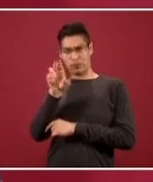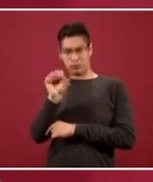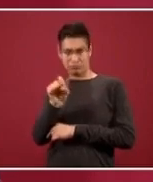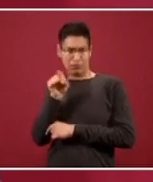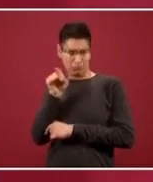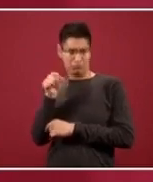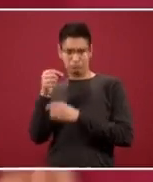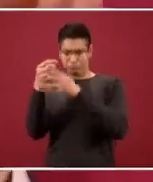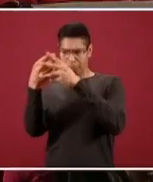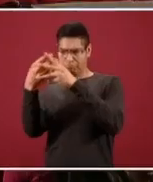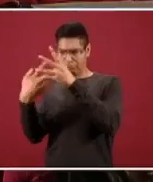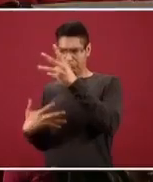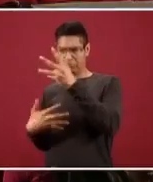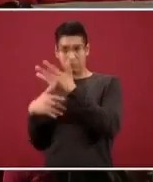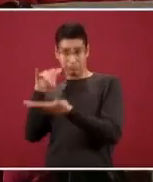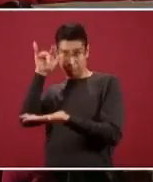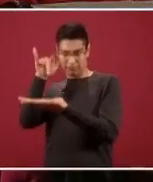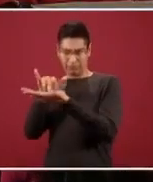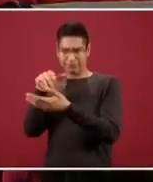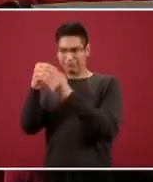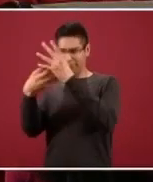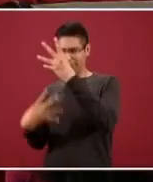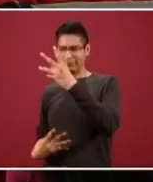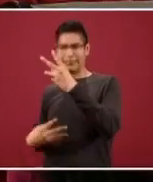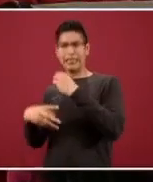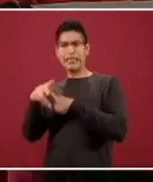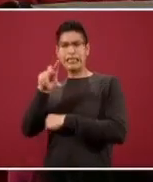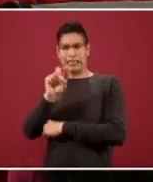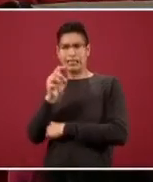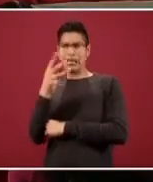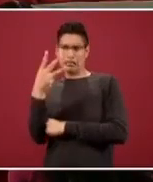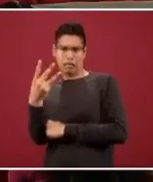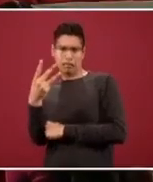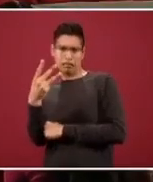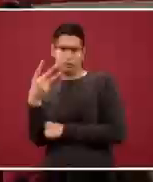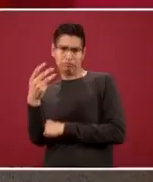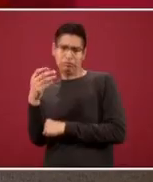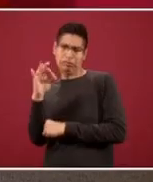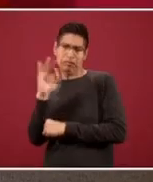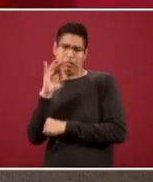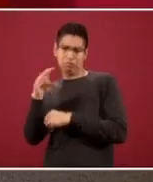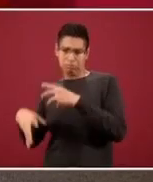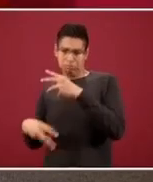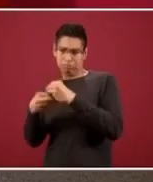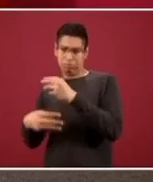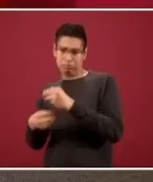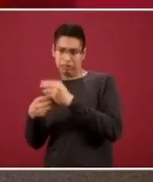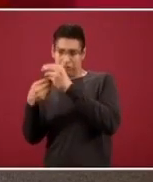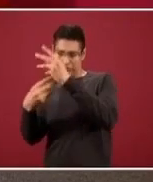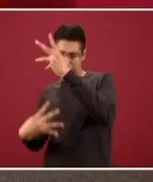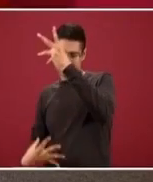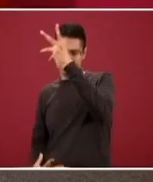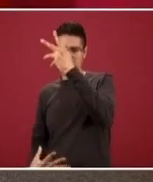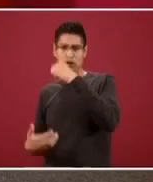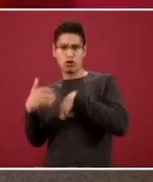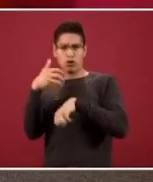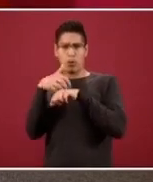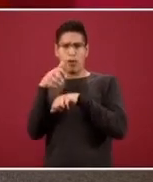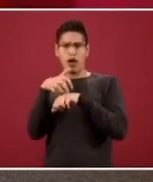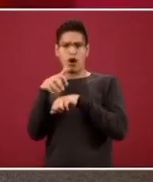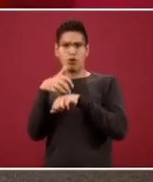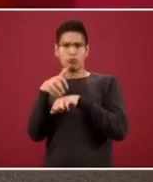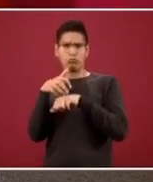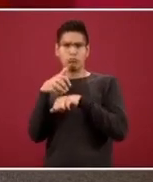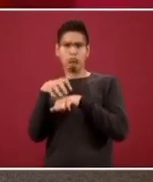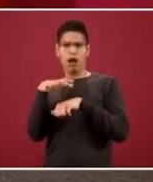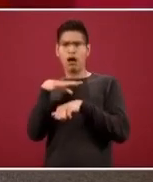32 espacios, es más, 33 espacios y a lo mejor se incrementan, con todos los números de cada uno de los